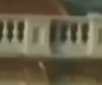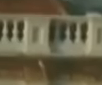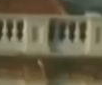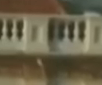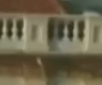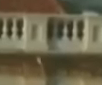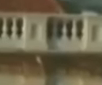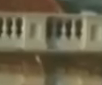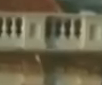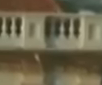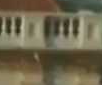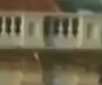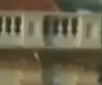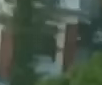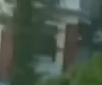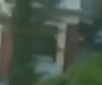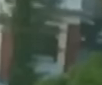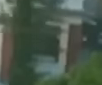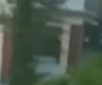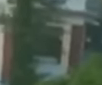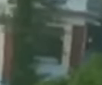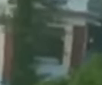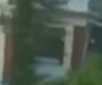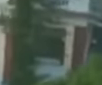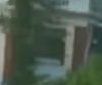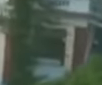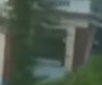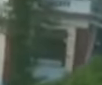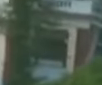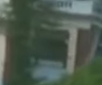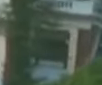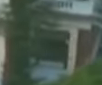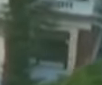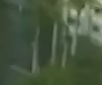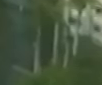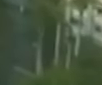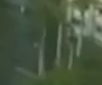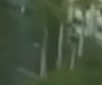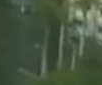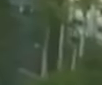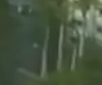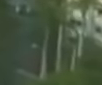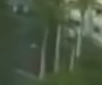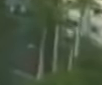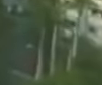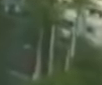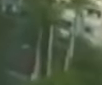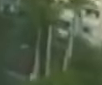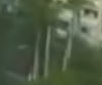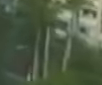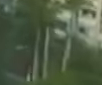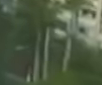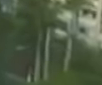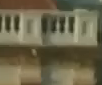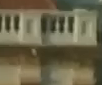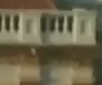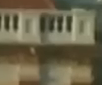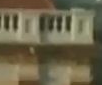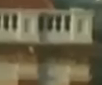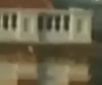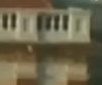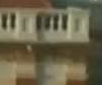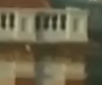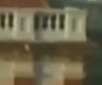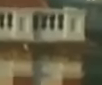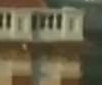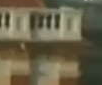se trata, de la paz, de la estabilidad, del crecimiento económico que se vive en nuestro país. Parte entonces